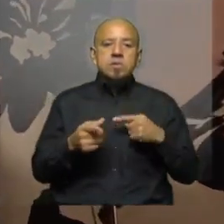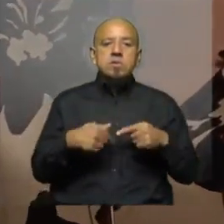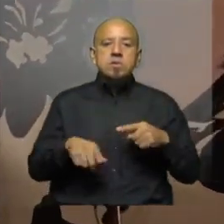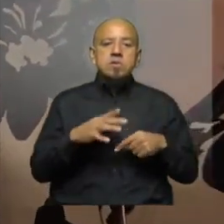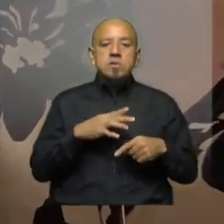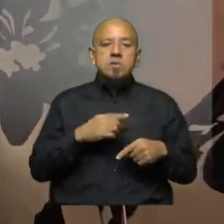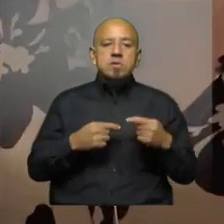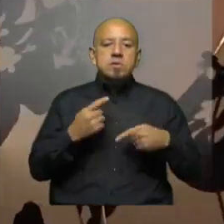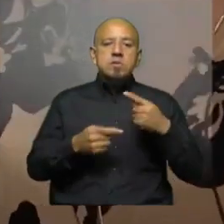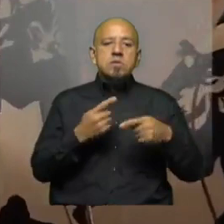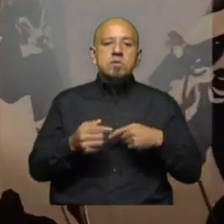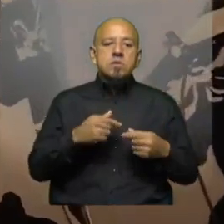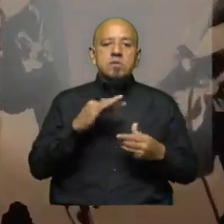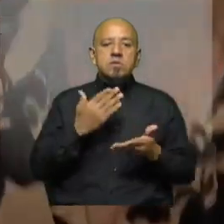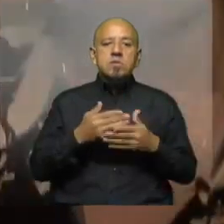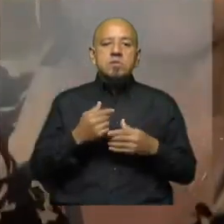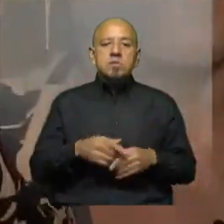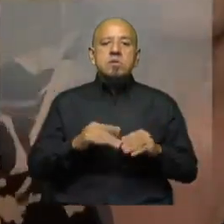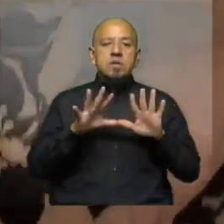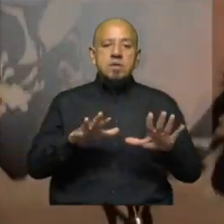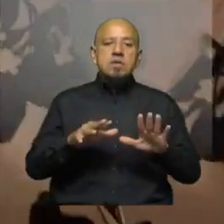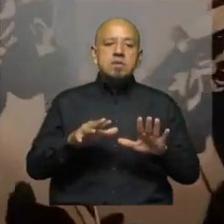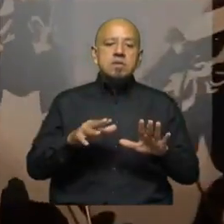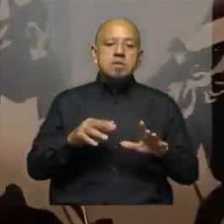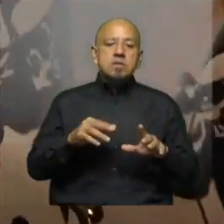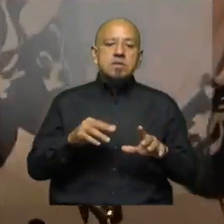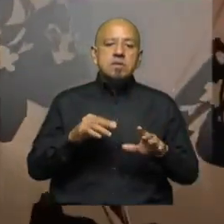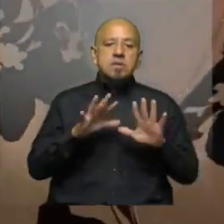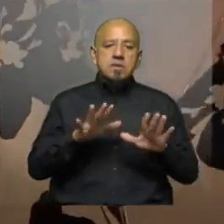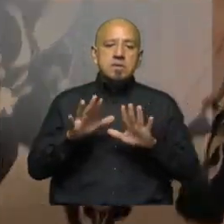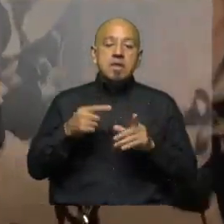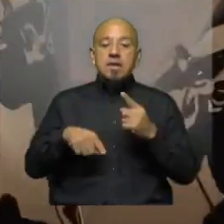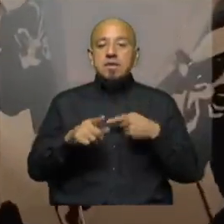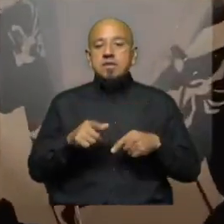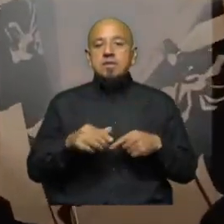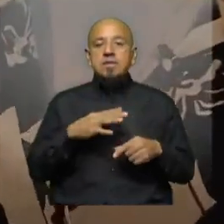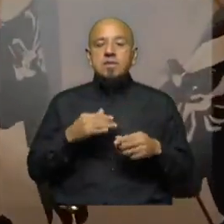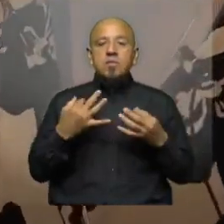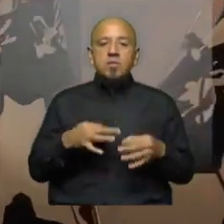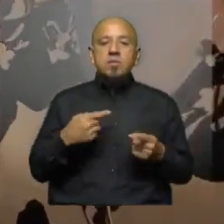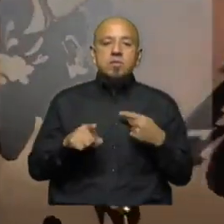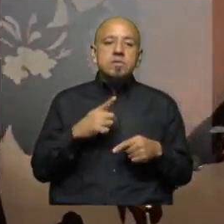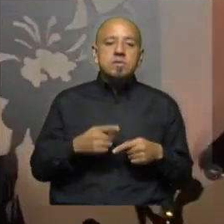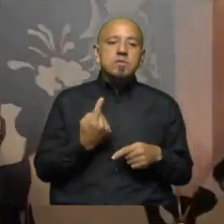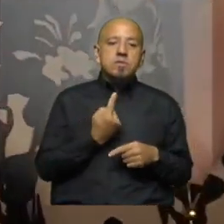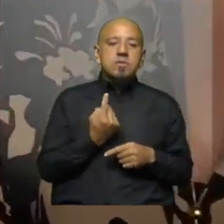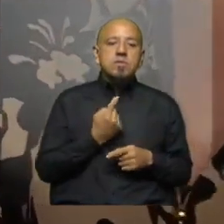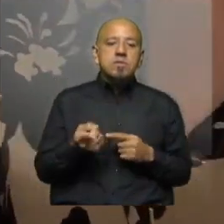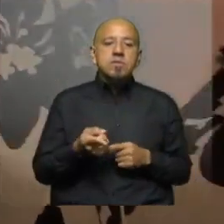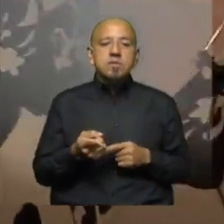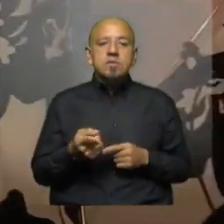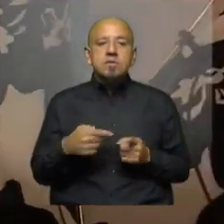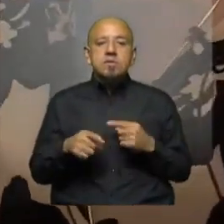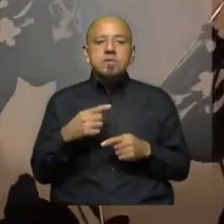rato, porque la última sale 22:10, así que tenemos un buen rato. Justo nos pasa una bandera por abajo. Pero bueno, no estoy sola. Tengo a mi lado